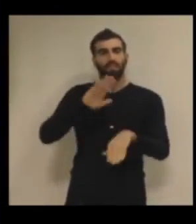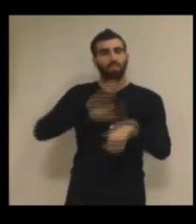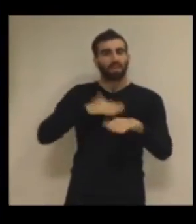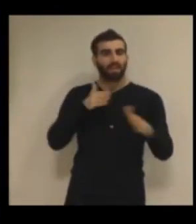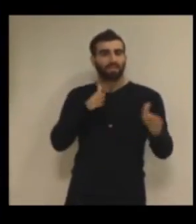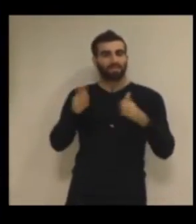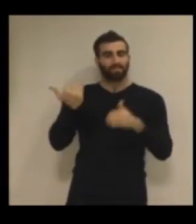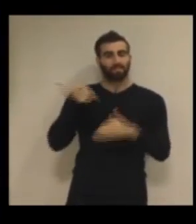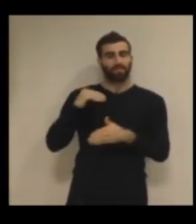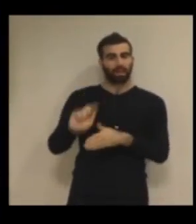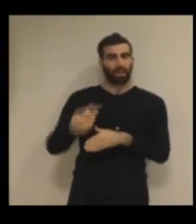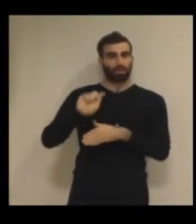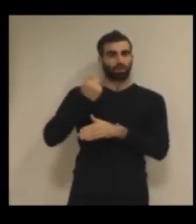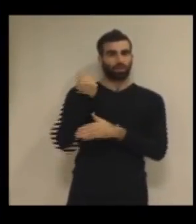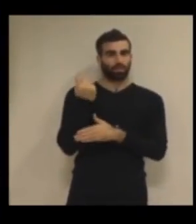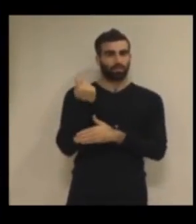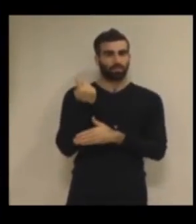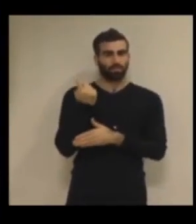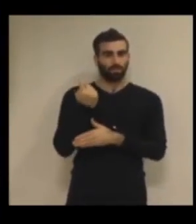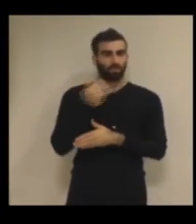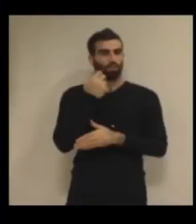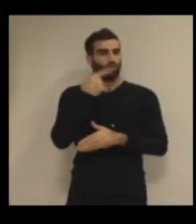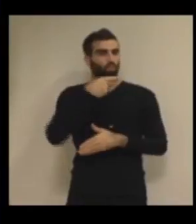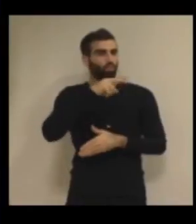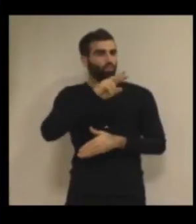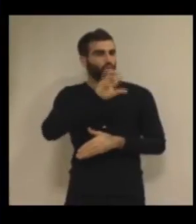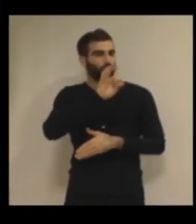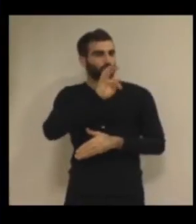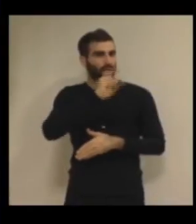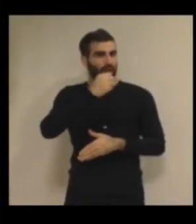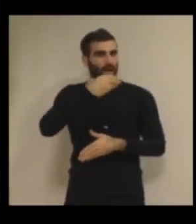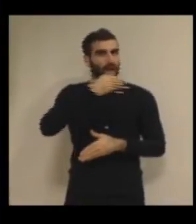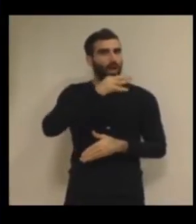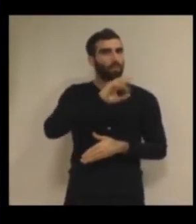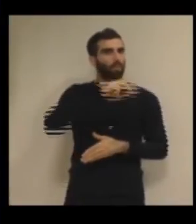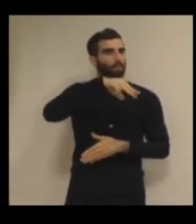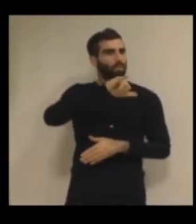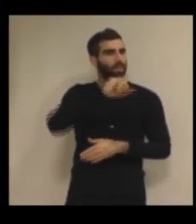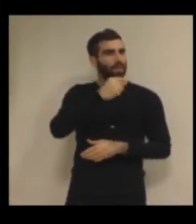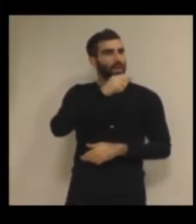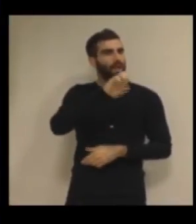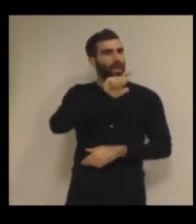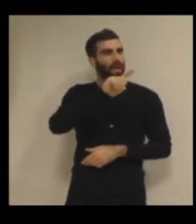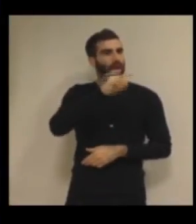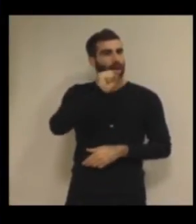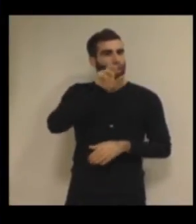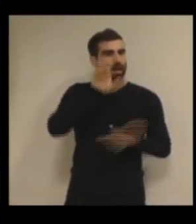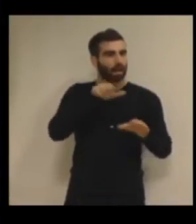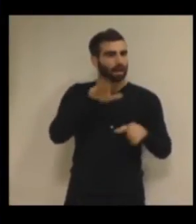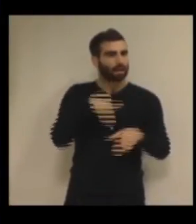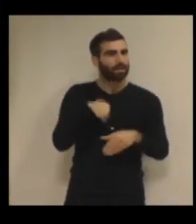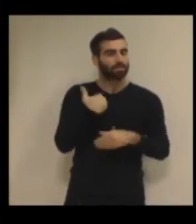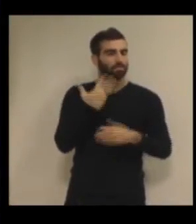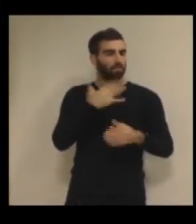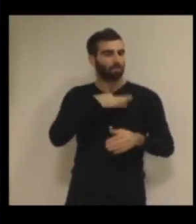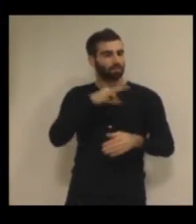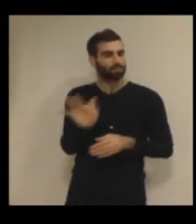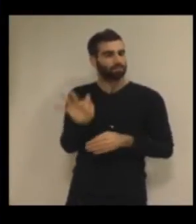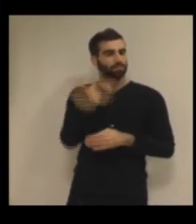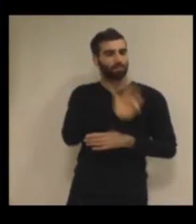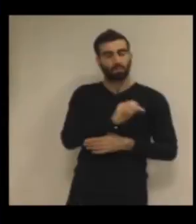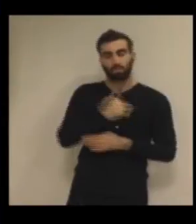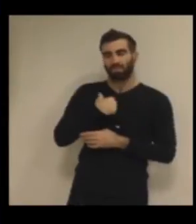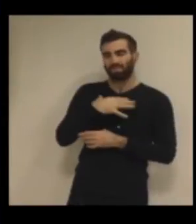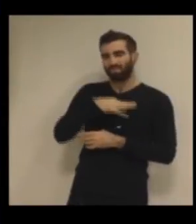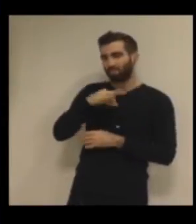la que estamos actualmente? Gustavo, Miguel Ángel, ¿qué queréis? Bueno, puedo dar un poco de introducción yo, pero